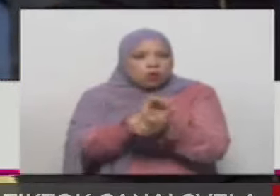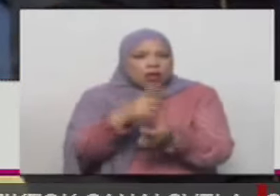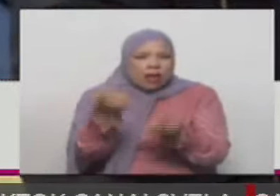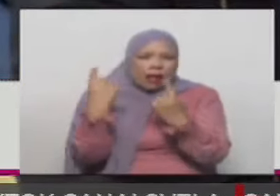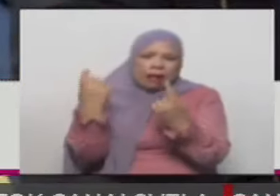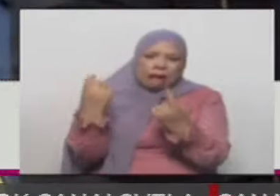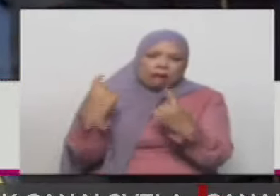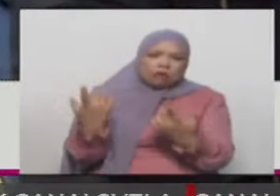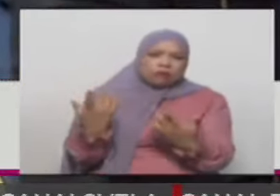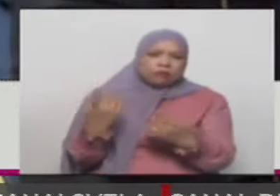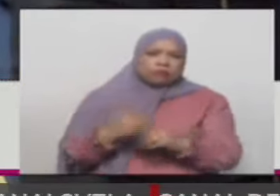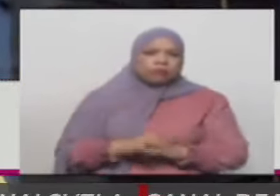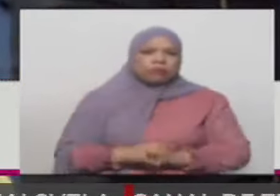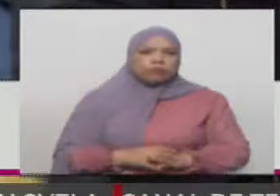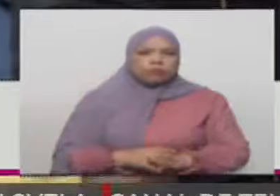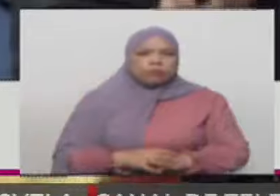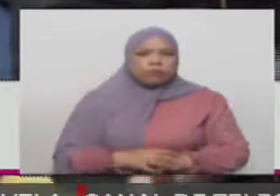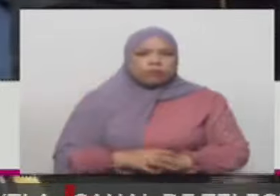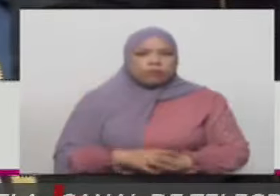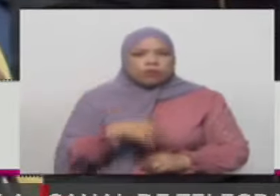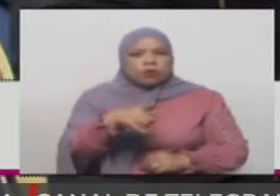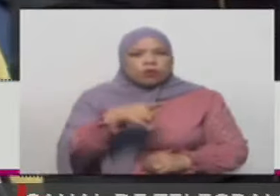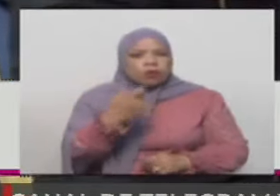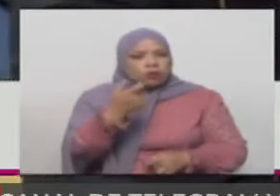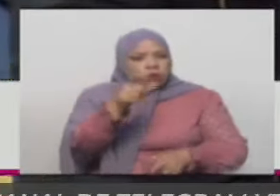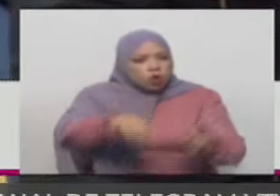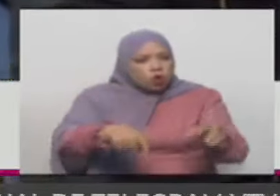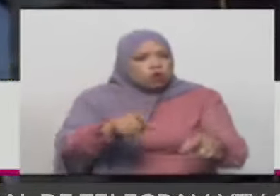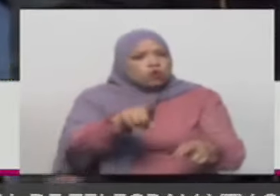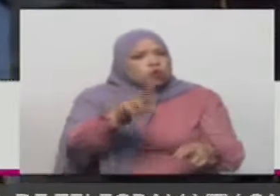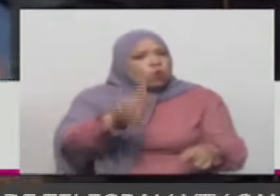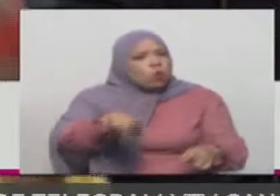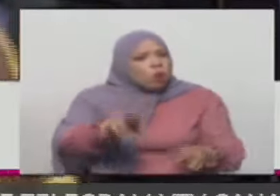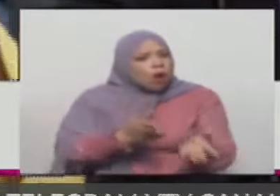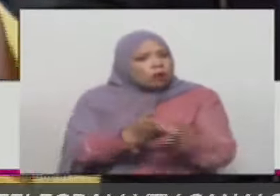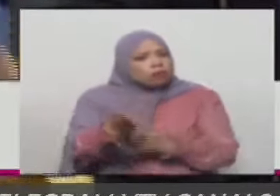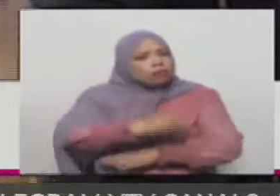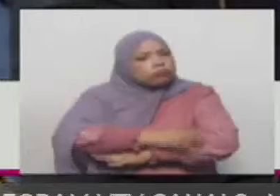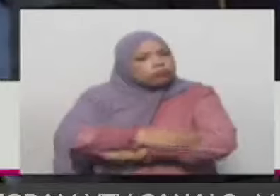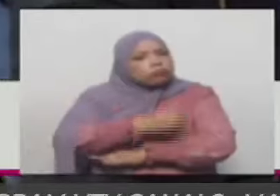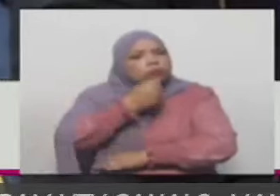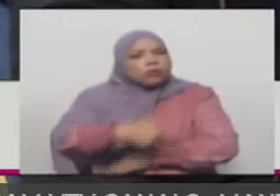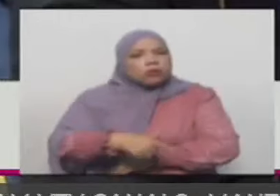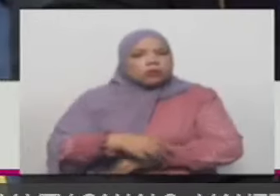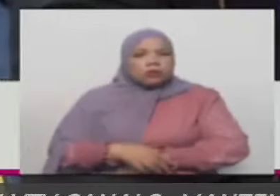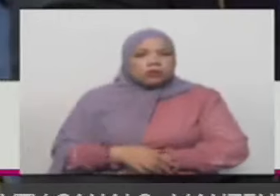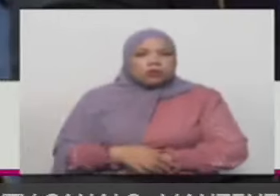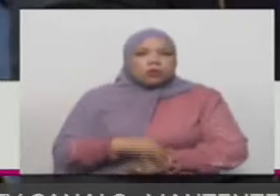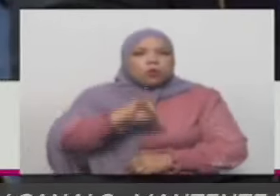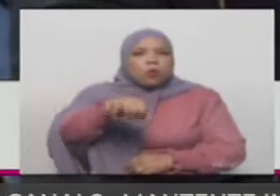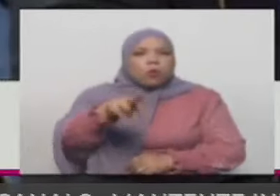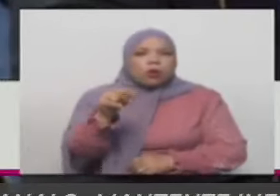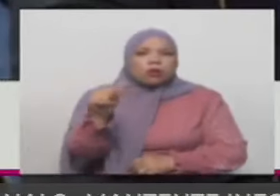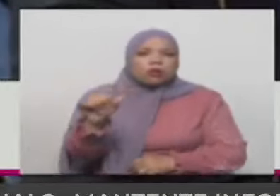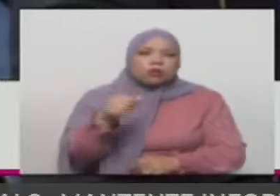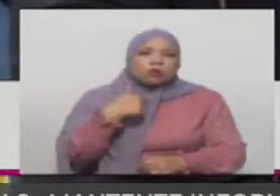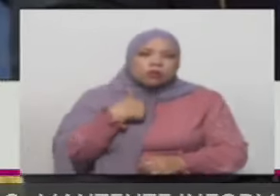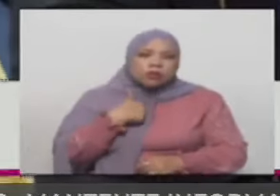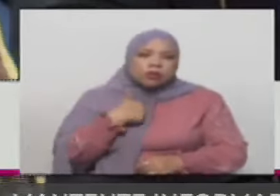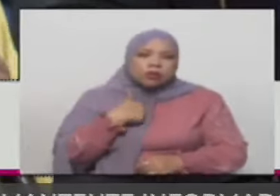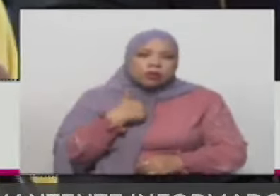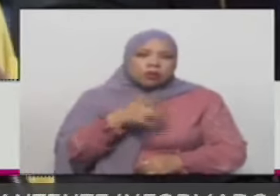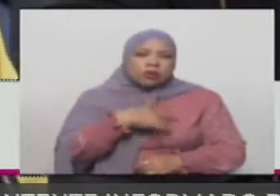dio. ¿Por qué desobedeciste? Y cuentan que Juan dijo, era